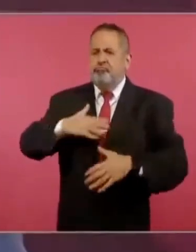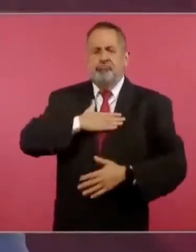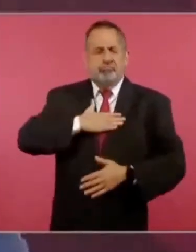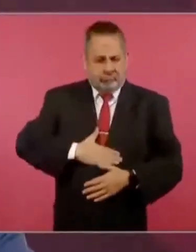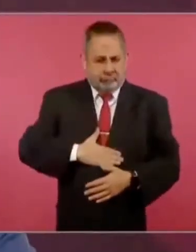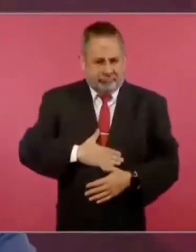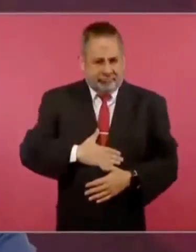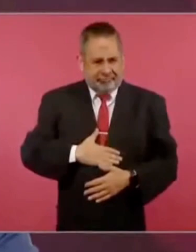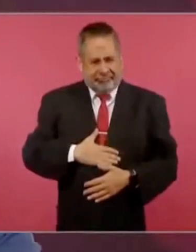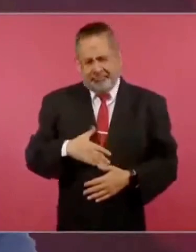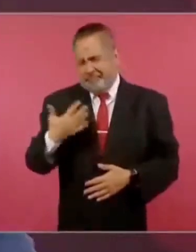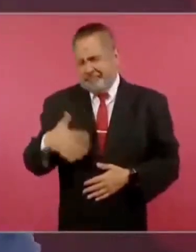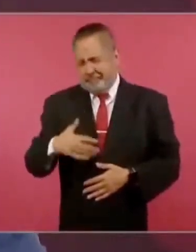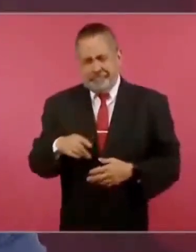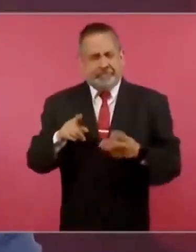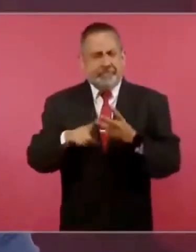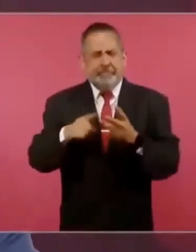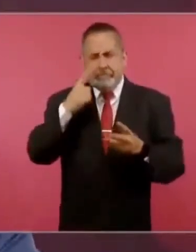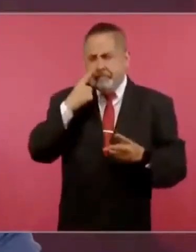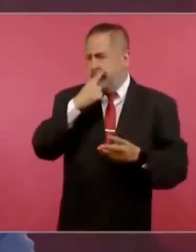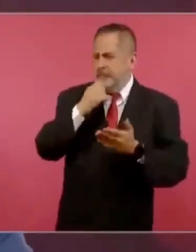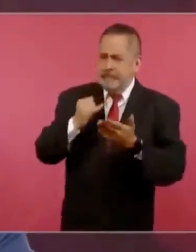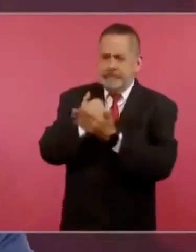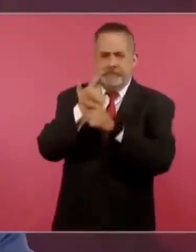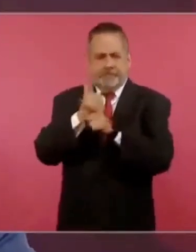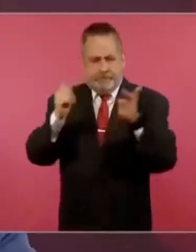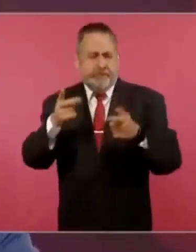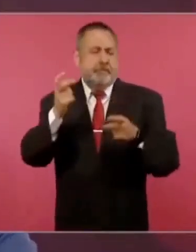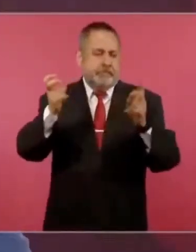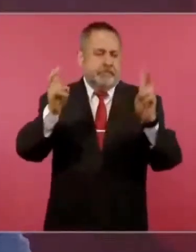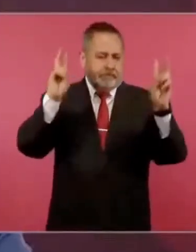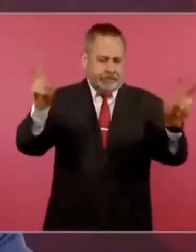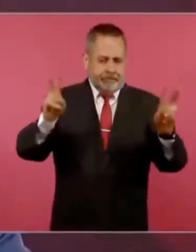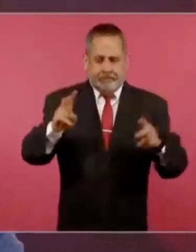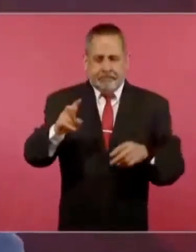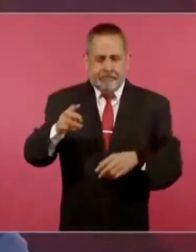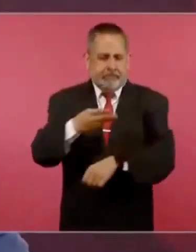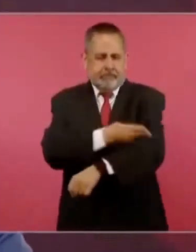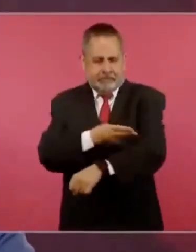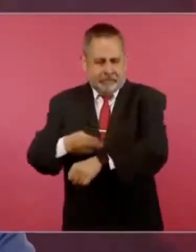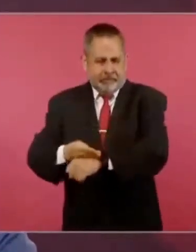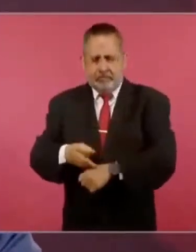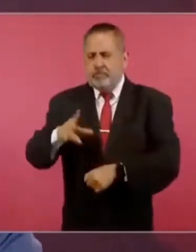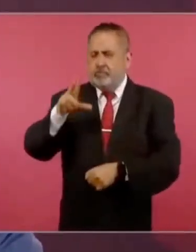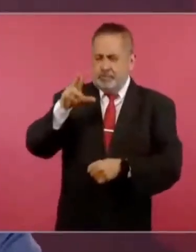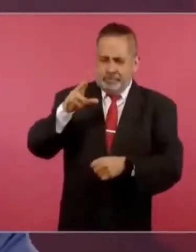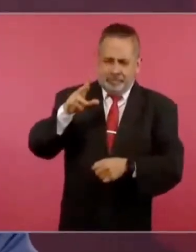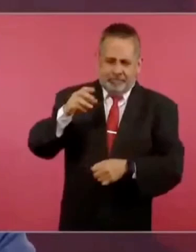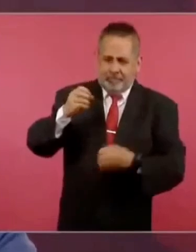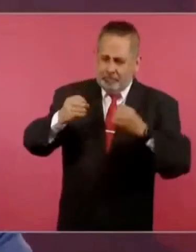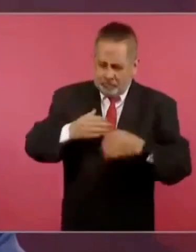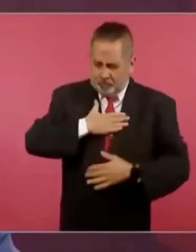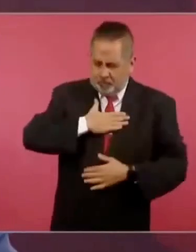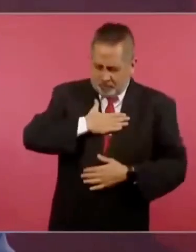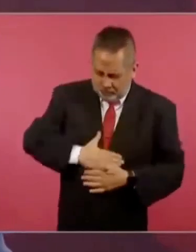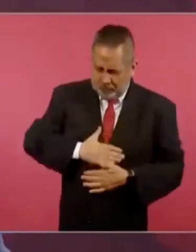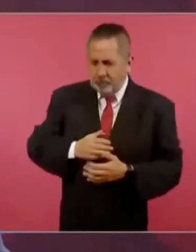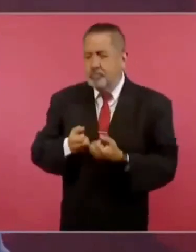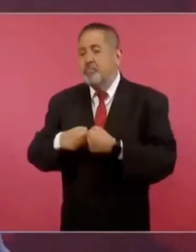Son dos grandes demandas, la democracia, por eso sufragio efectivo de Madero, pero justicia social.